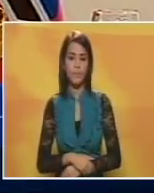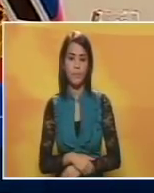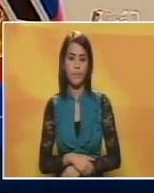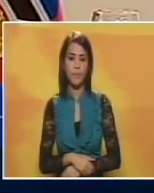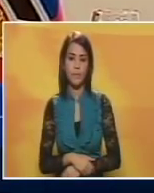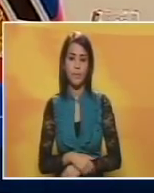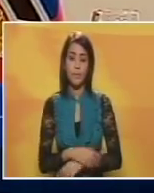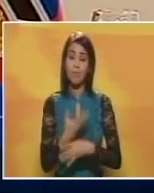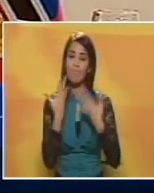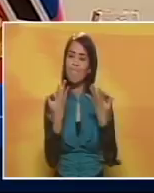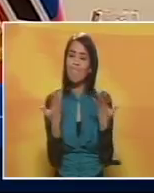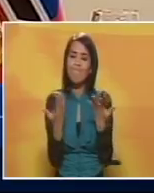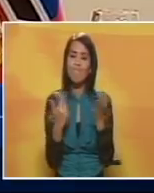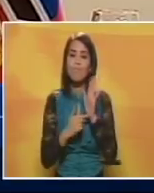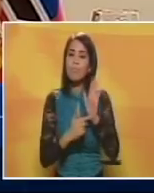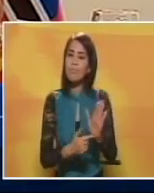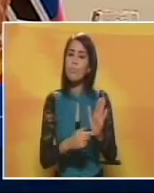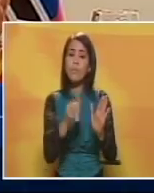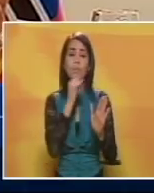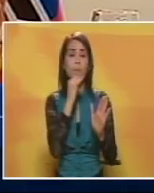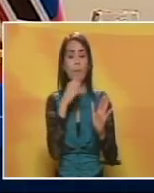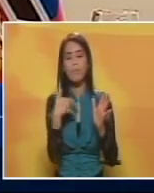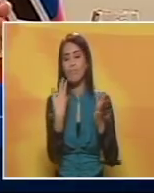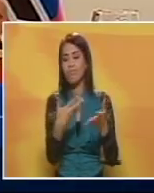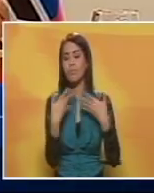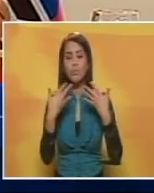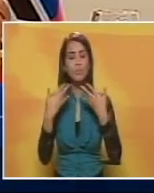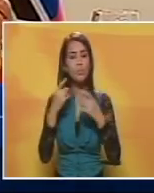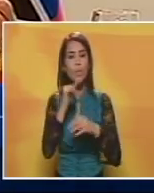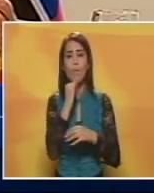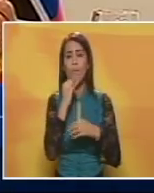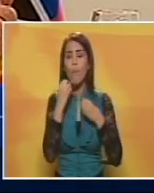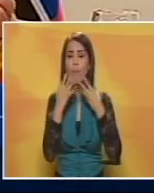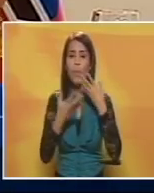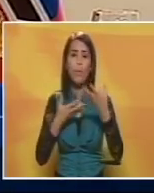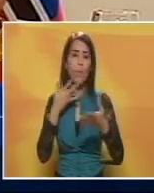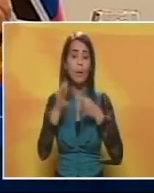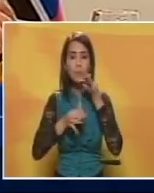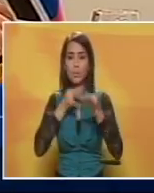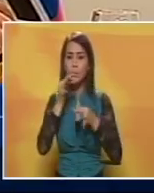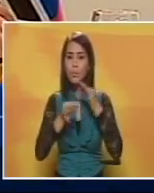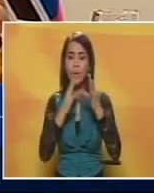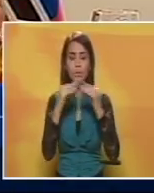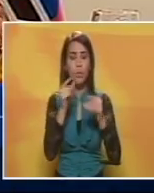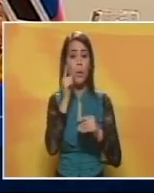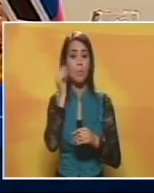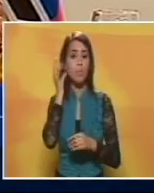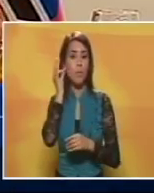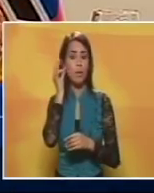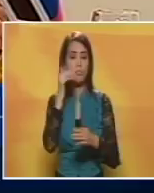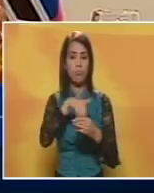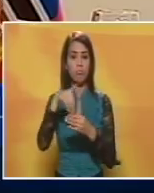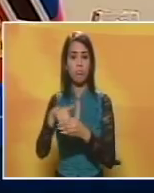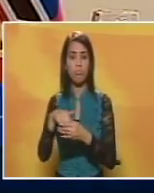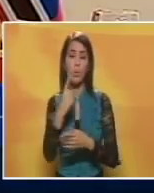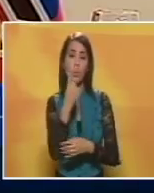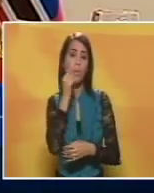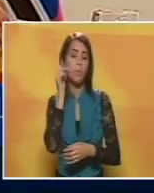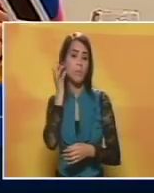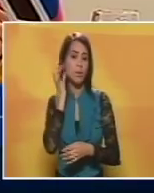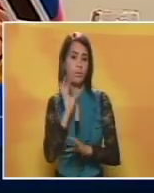de darle la mayor cantidad de información a las electoras y los electores. Una electora o un elector que